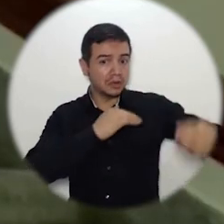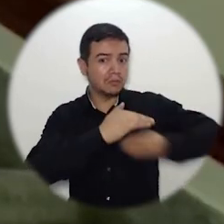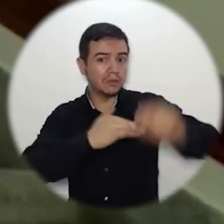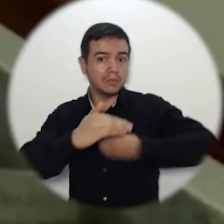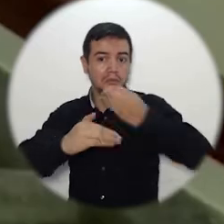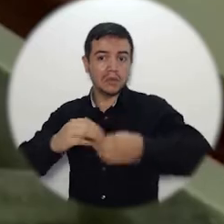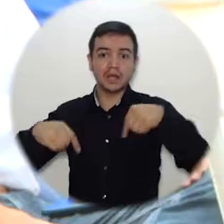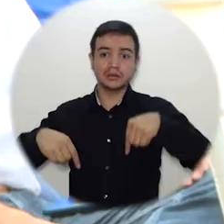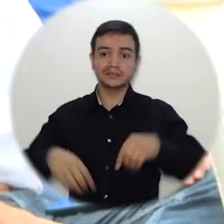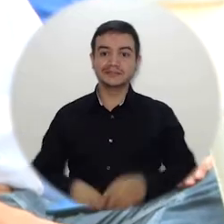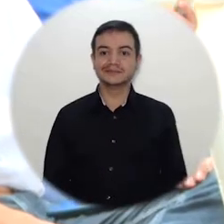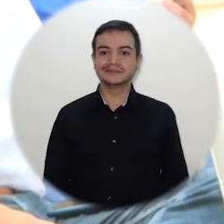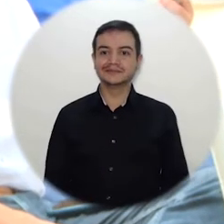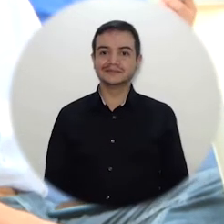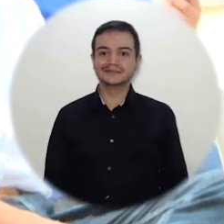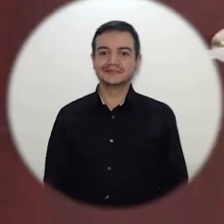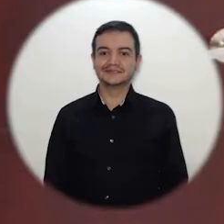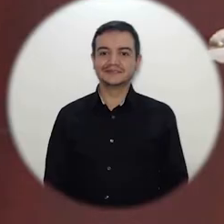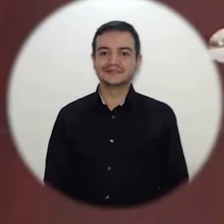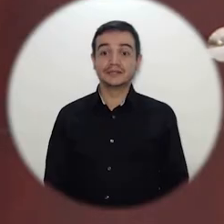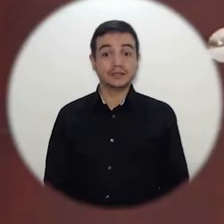de nuestro trabajo.